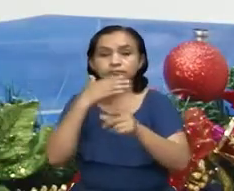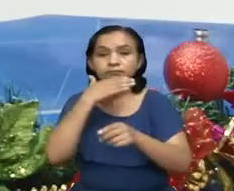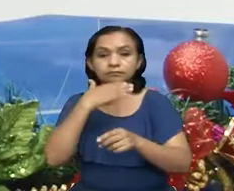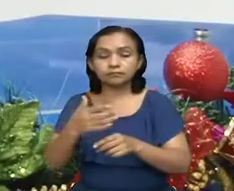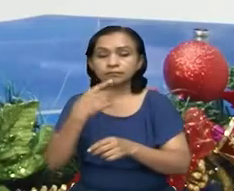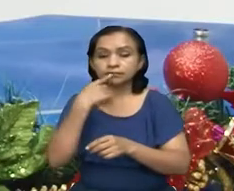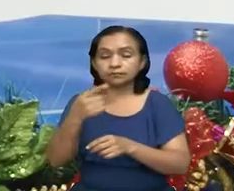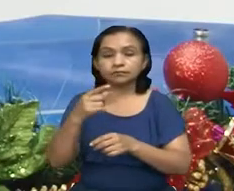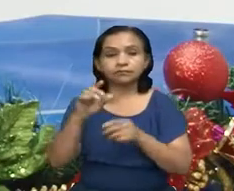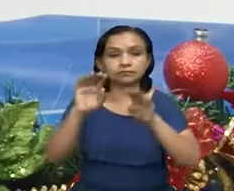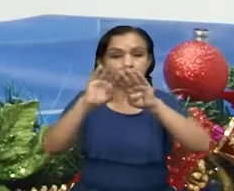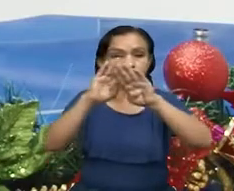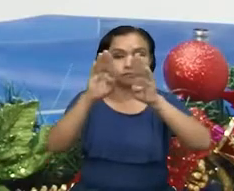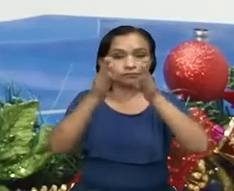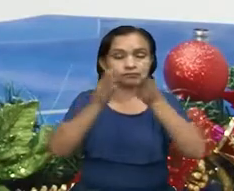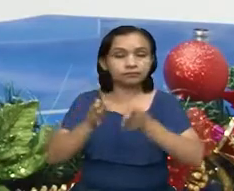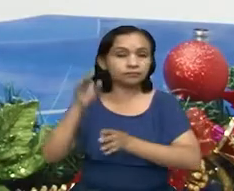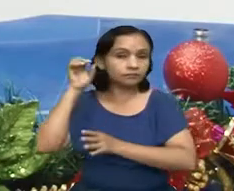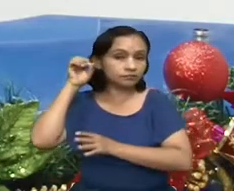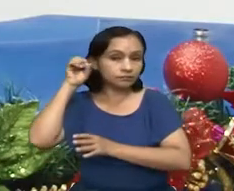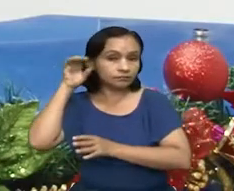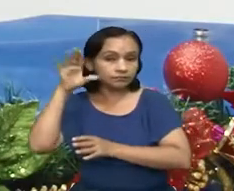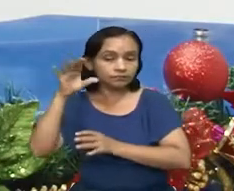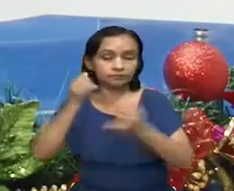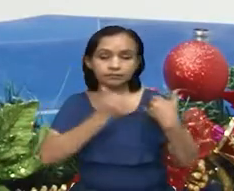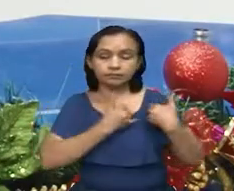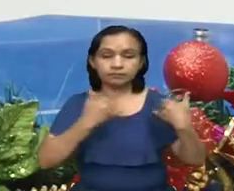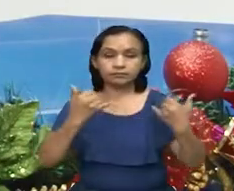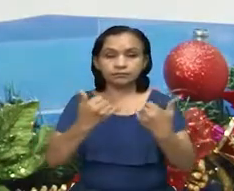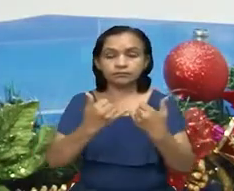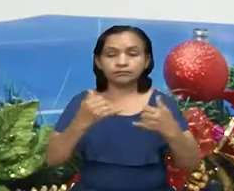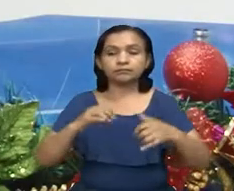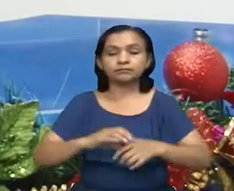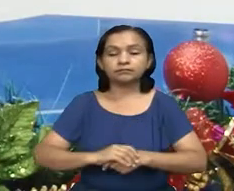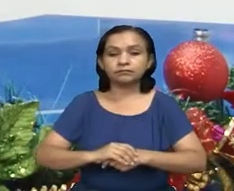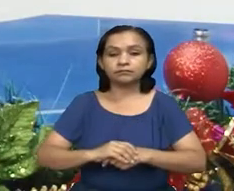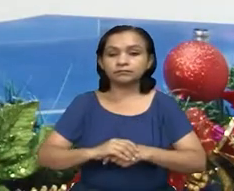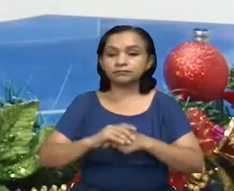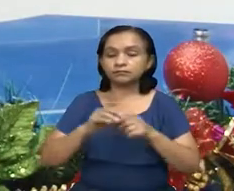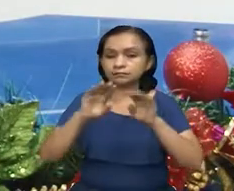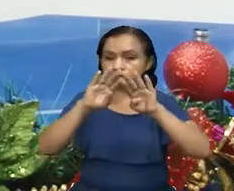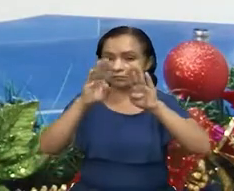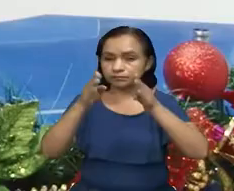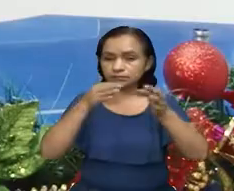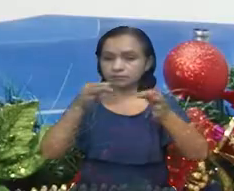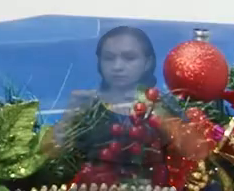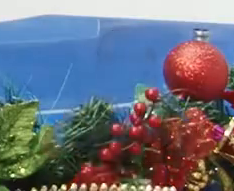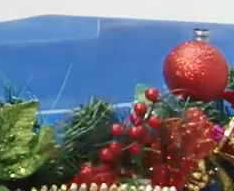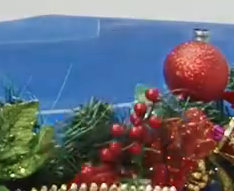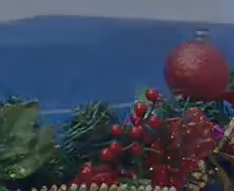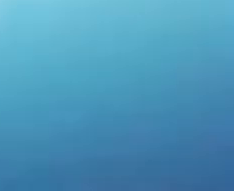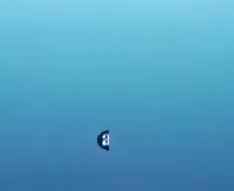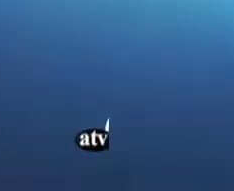aseguró Anasha Campbell, titular del Instituto Nicaragüense de Turismo. Ese Escoto nos informa.